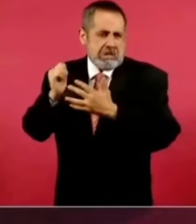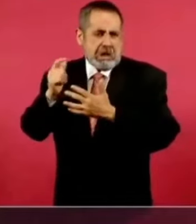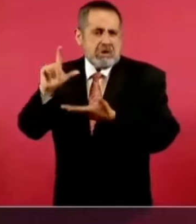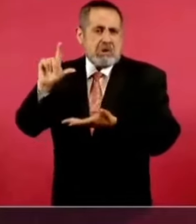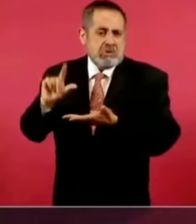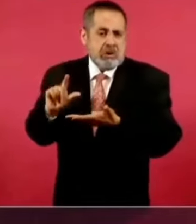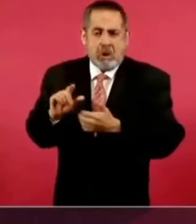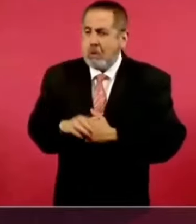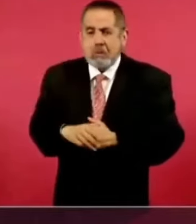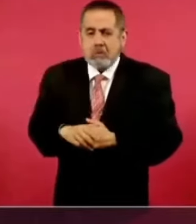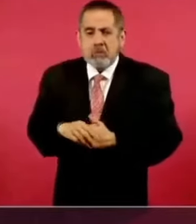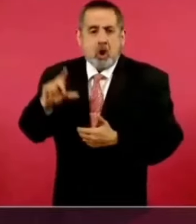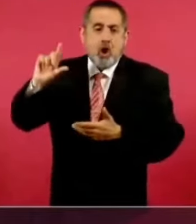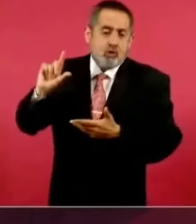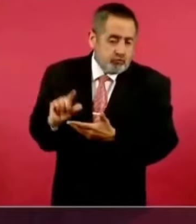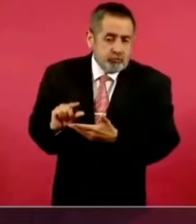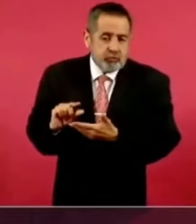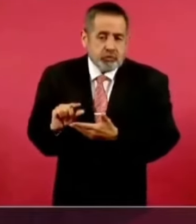de su sueldo.